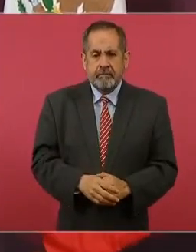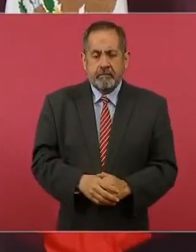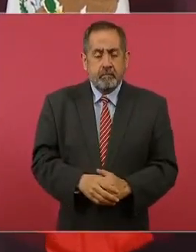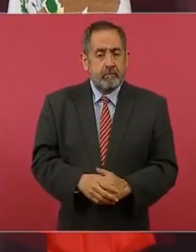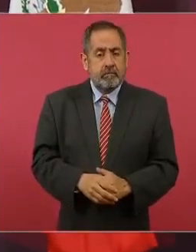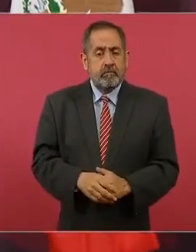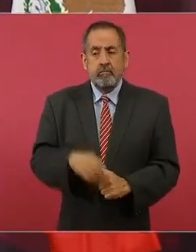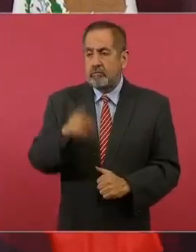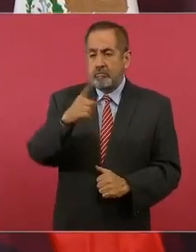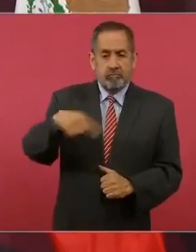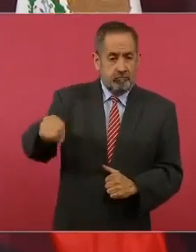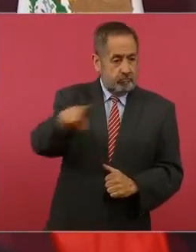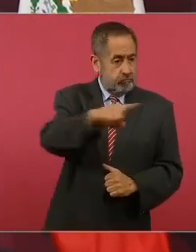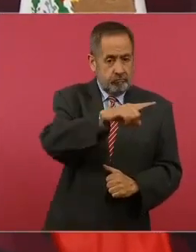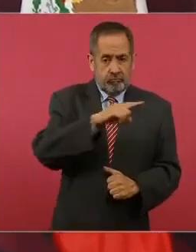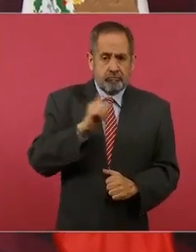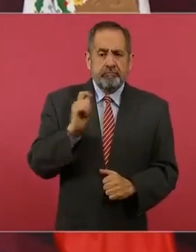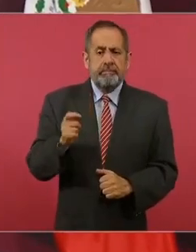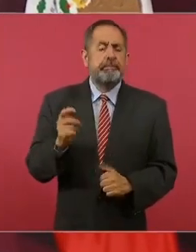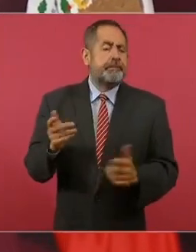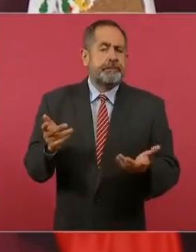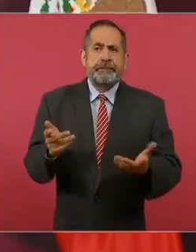pues son